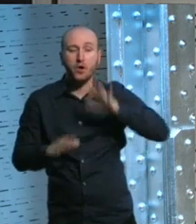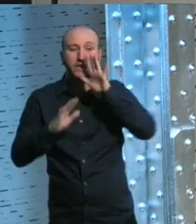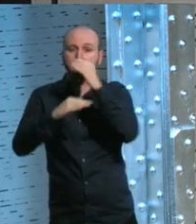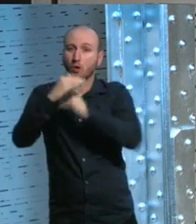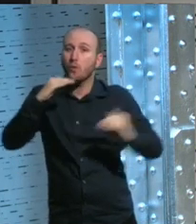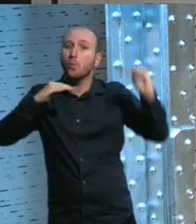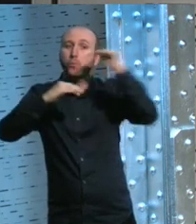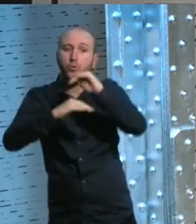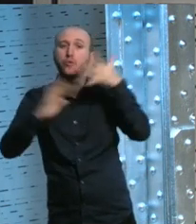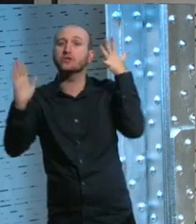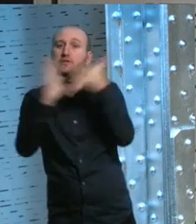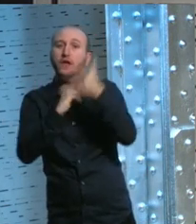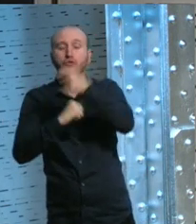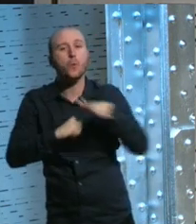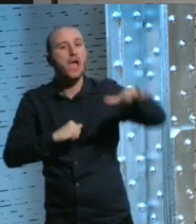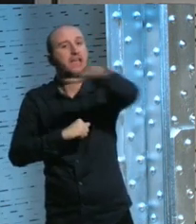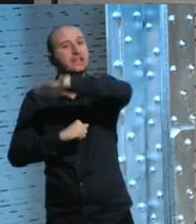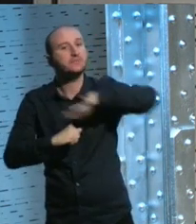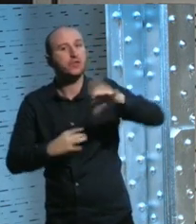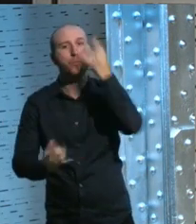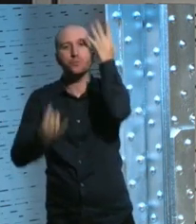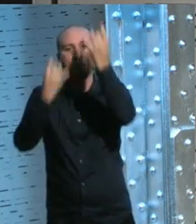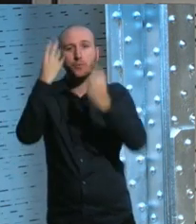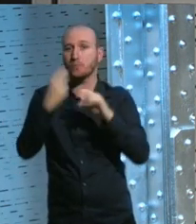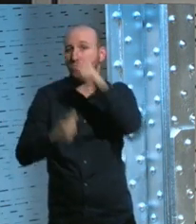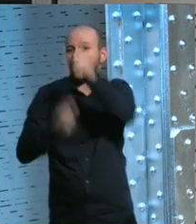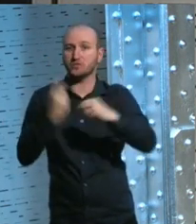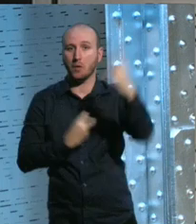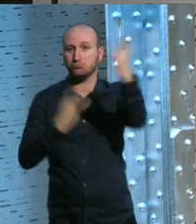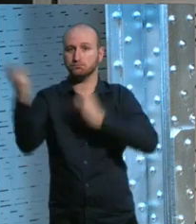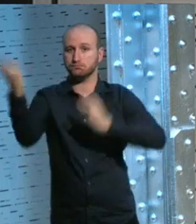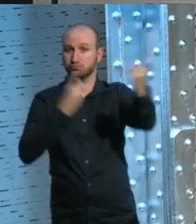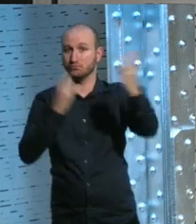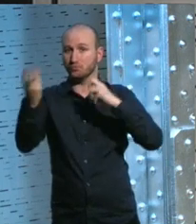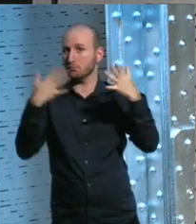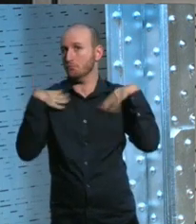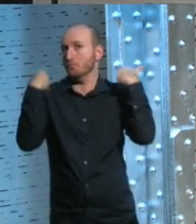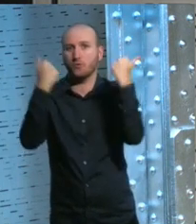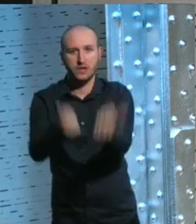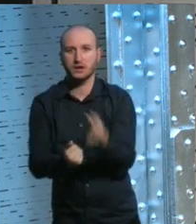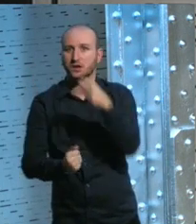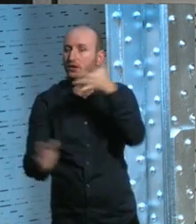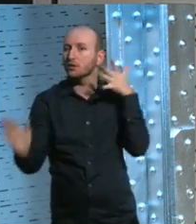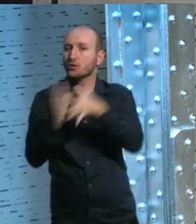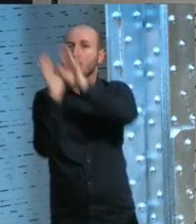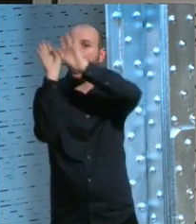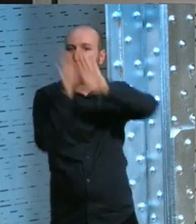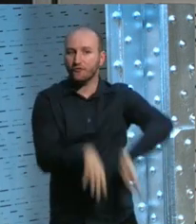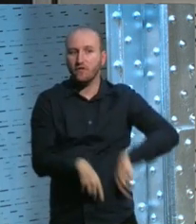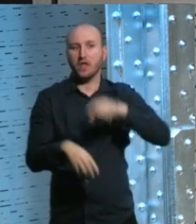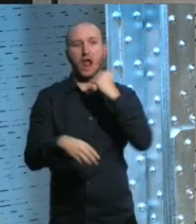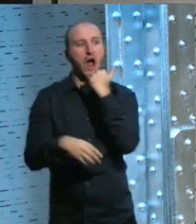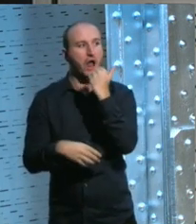hace que tú creas un espacio y la gente viene, y viene quien quiere. Entonces te crea una dinámica